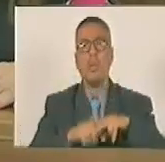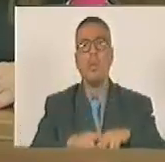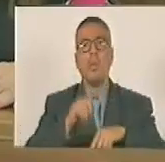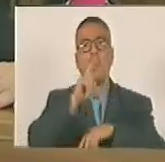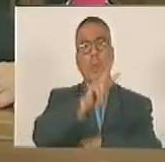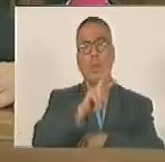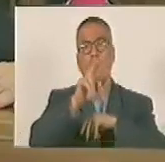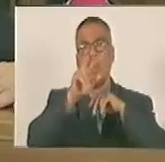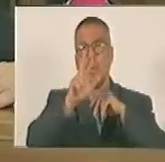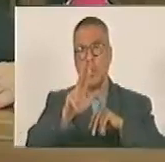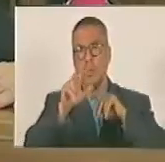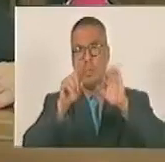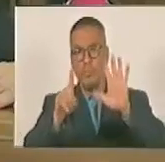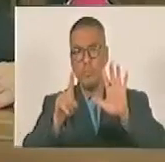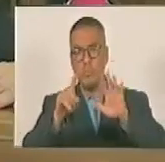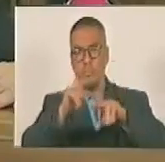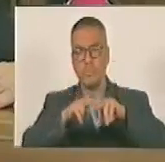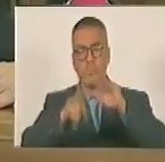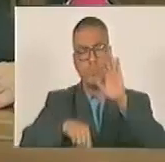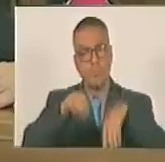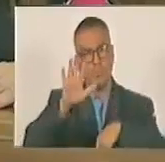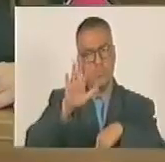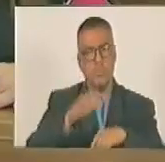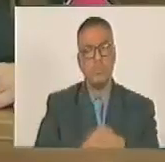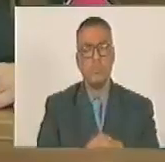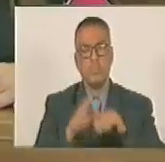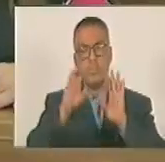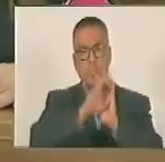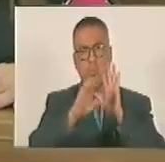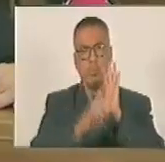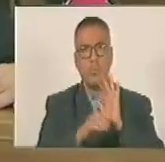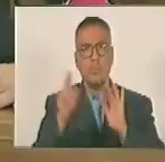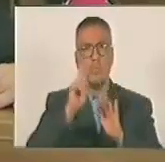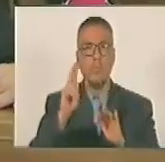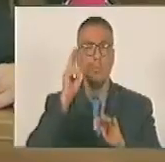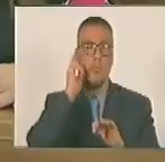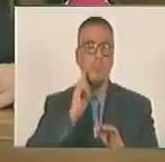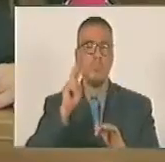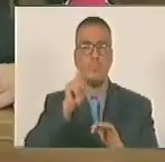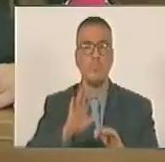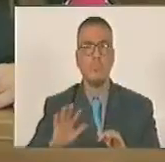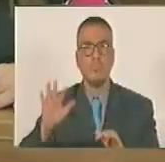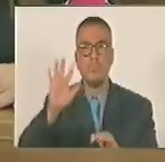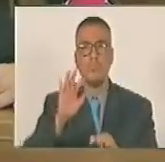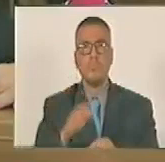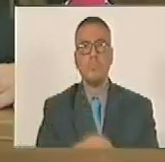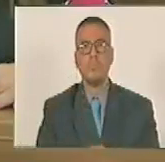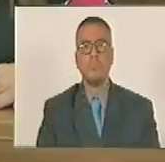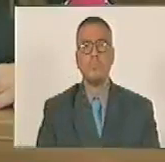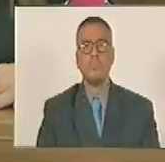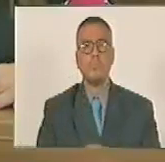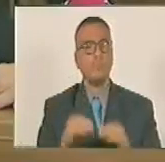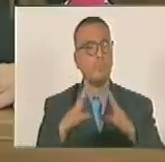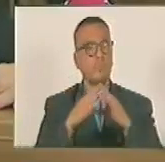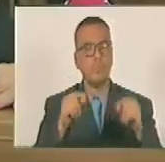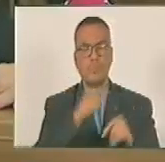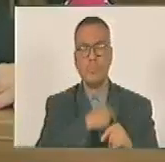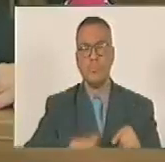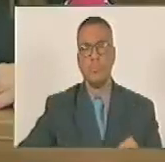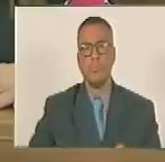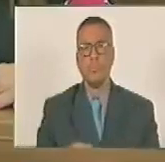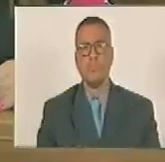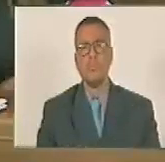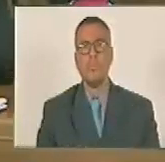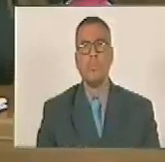y 236, numeral 15, de la Constitución de la República Bolivariana de Venezuela. Es todo, ciudadano